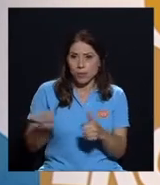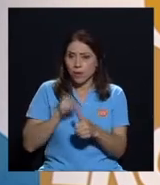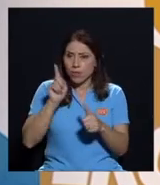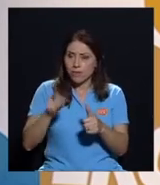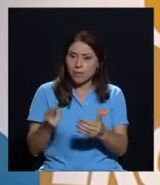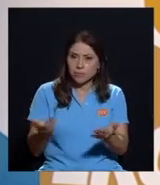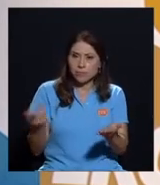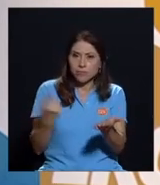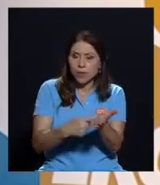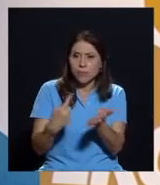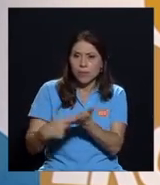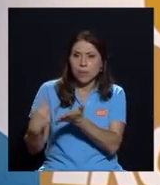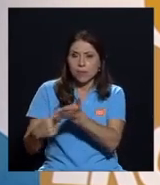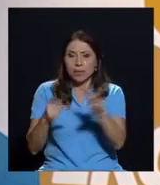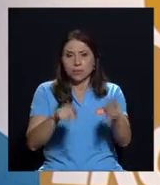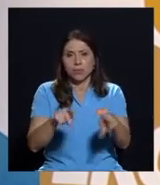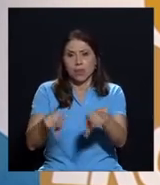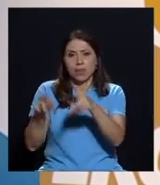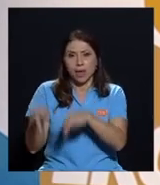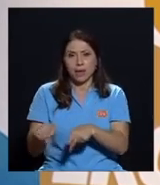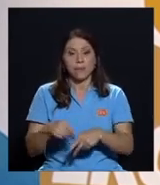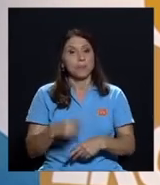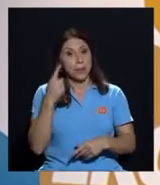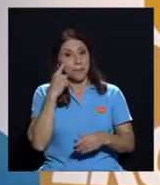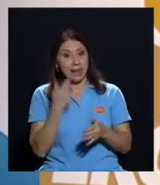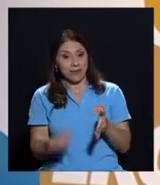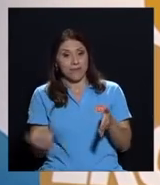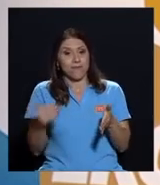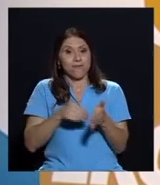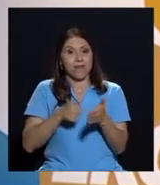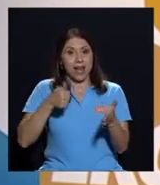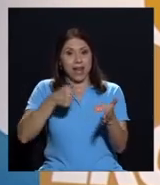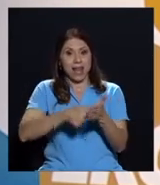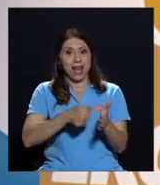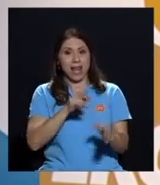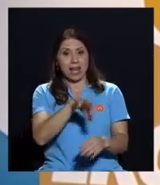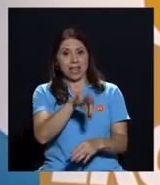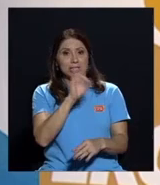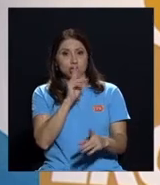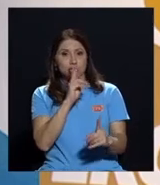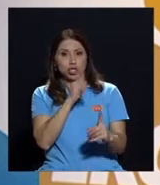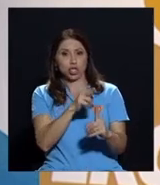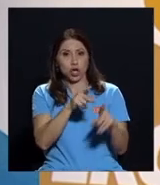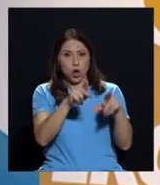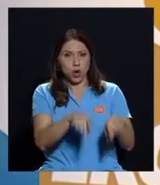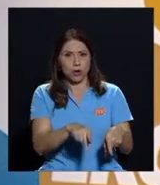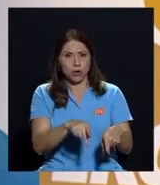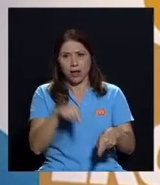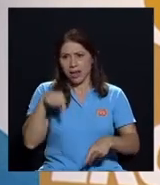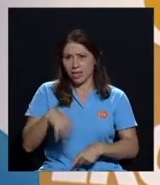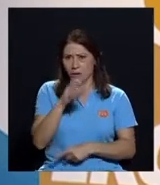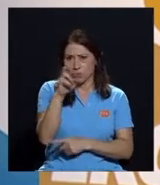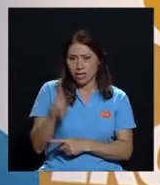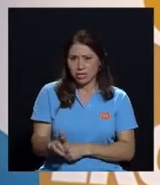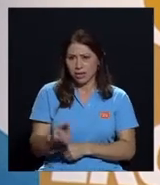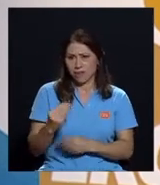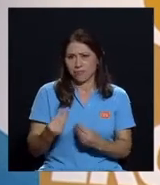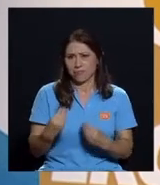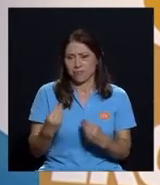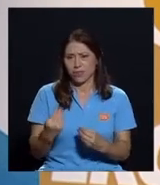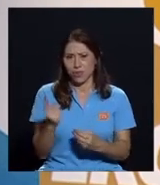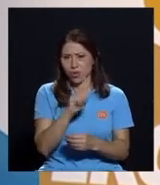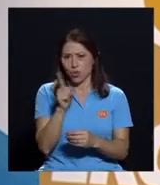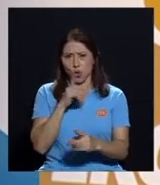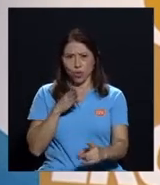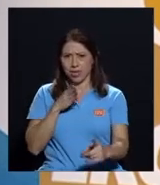el tema de la reelección la reelección en costa rica no tiene sentido que sean elecciones no directas sino